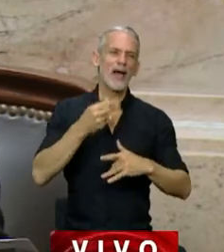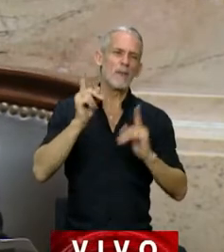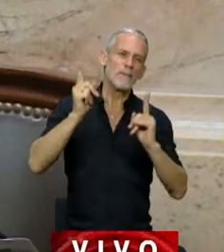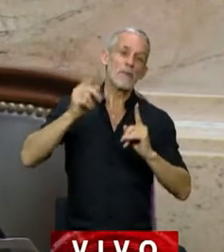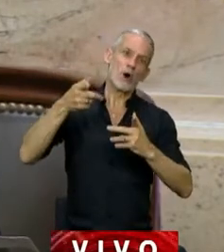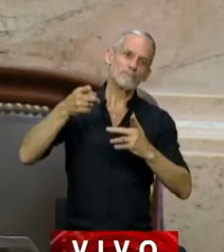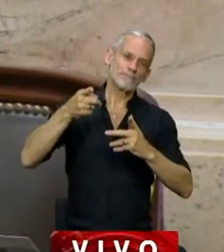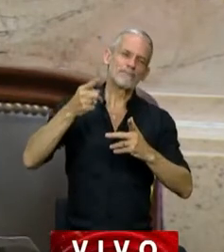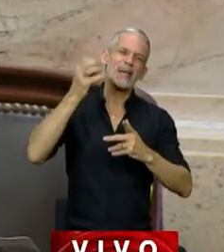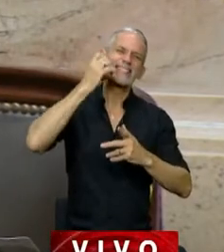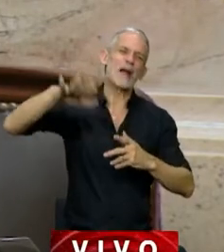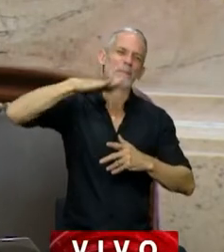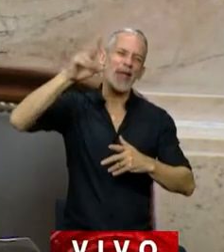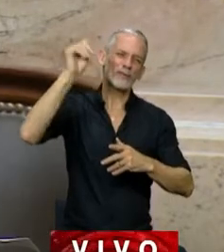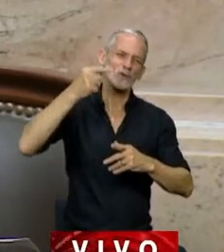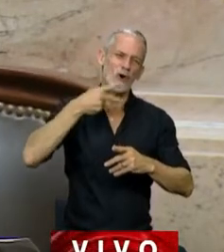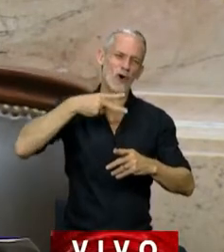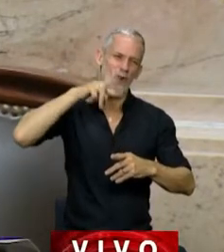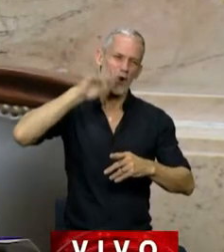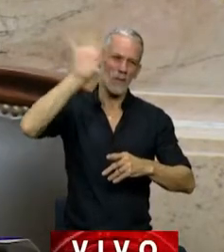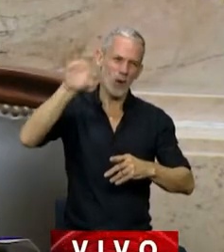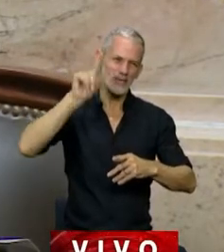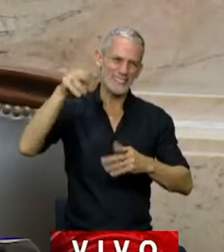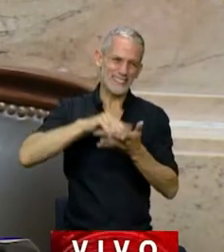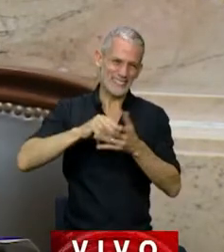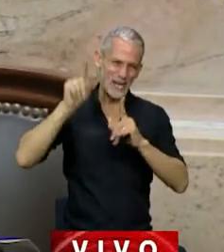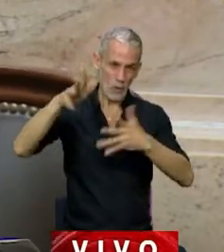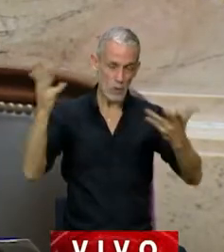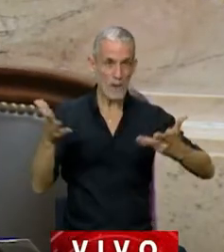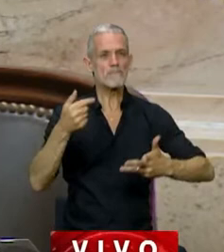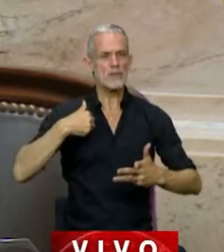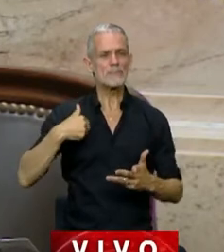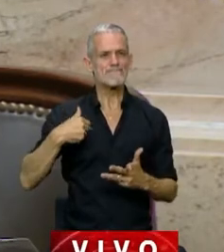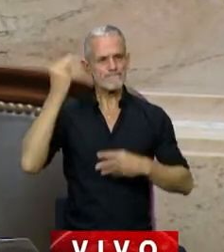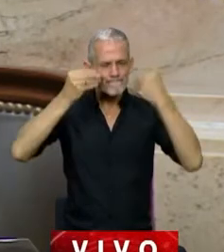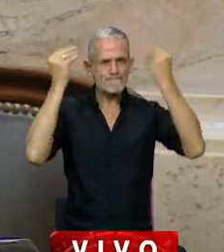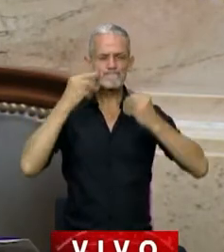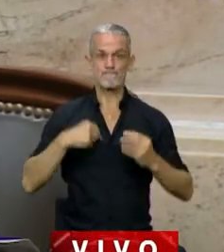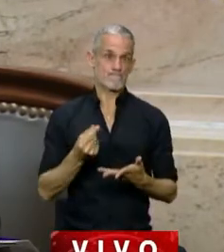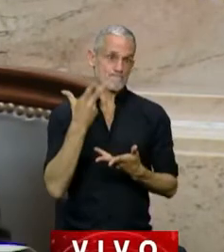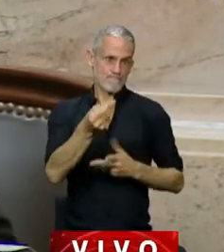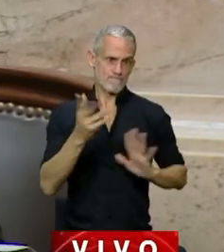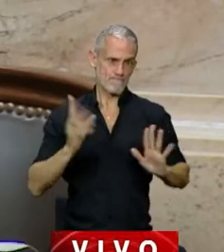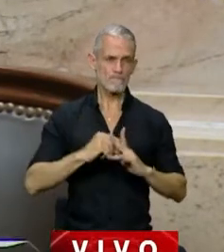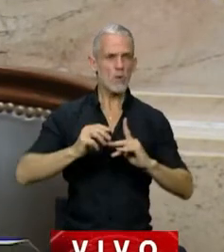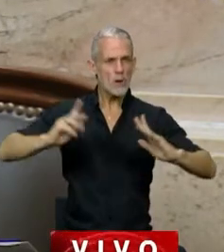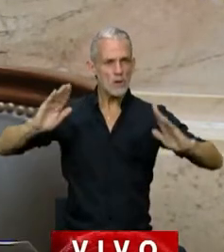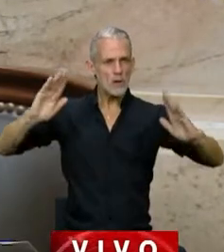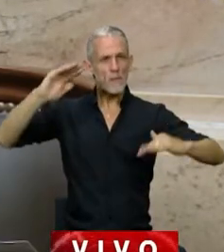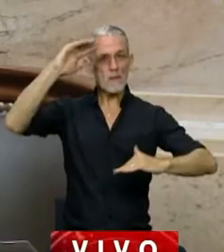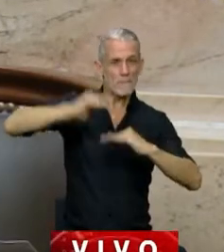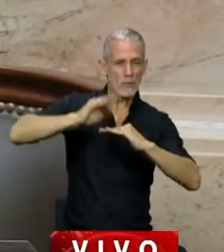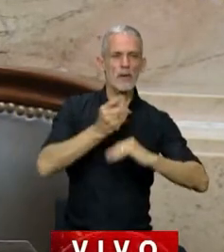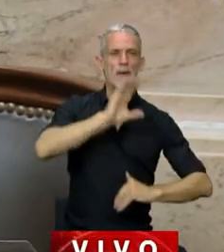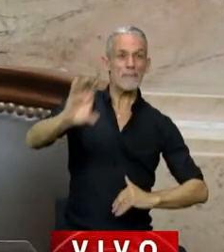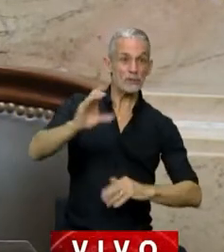al reclamo de los diputados preopinantes y nuestra preocupación y nuestro rechazo a la reducción en la